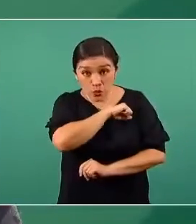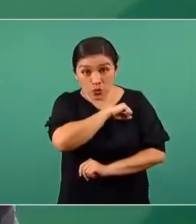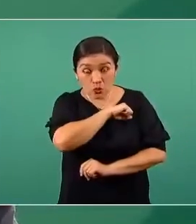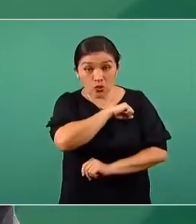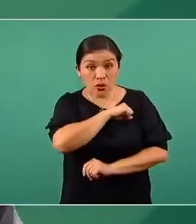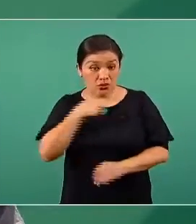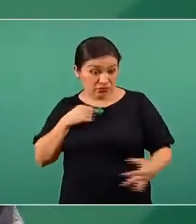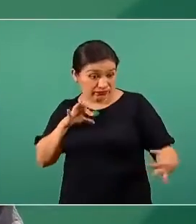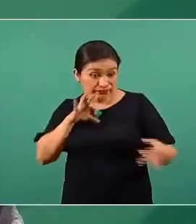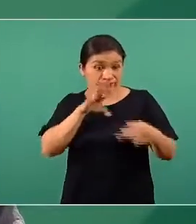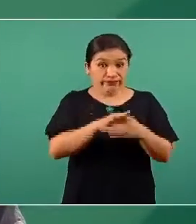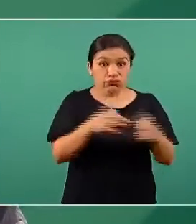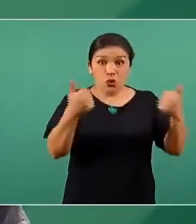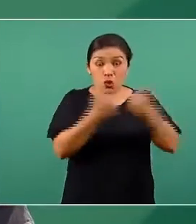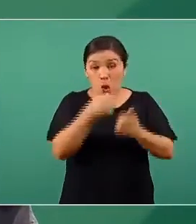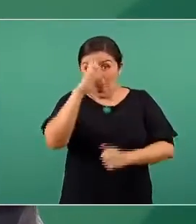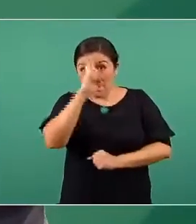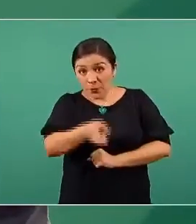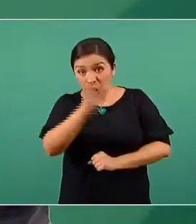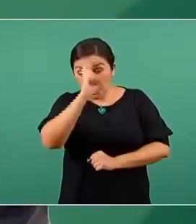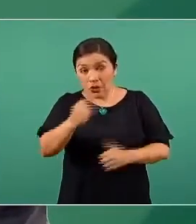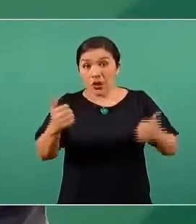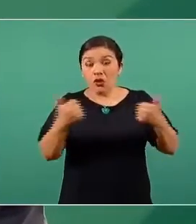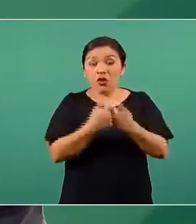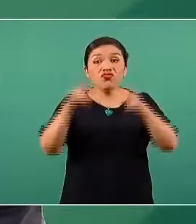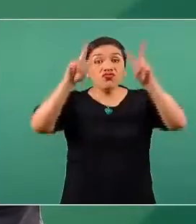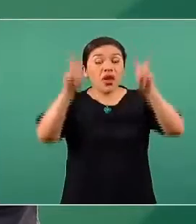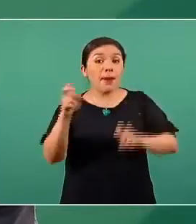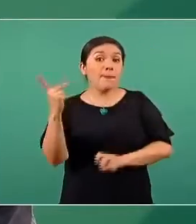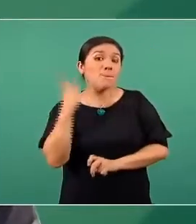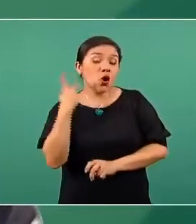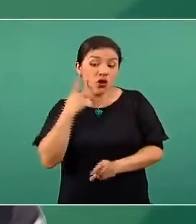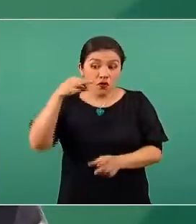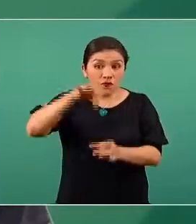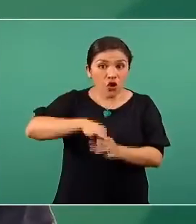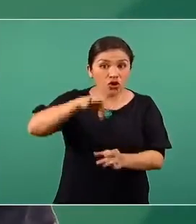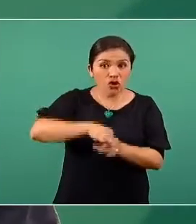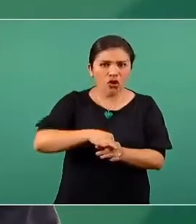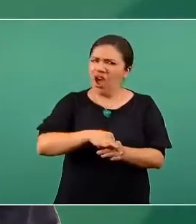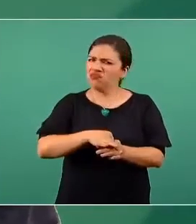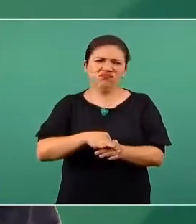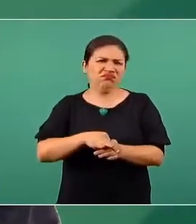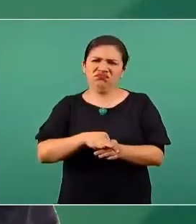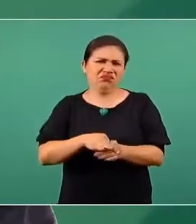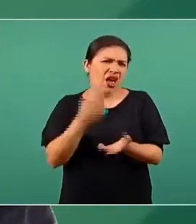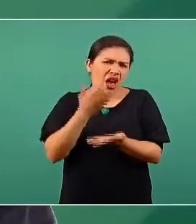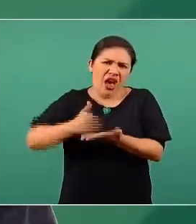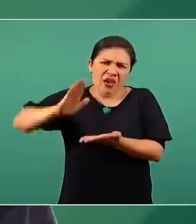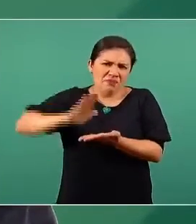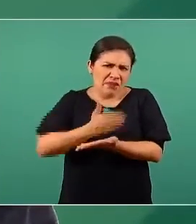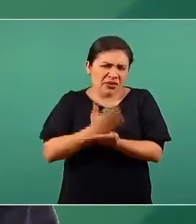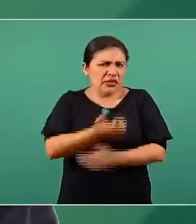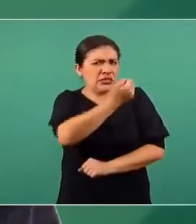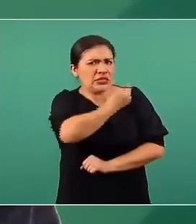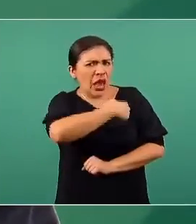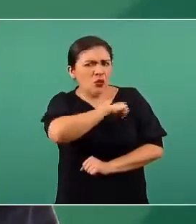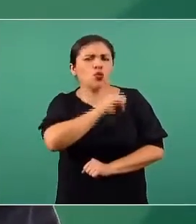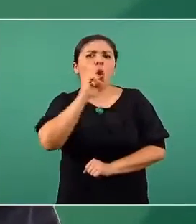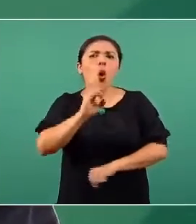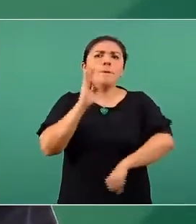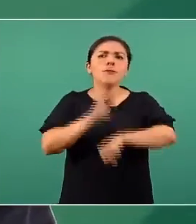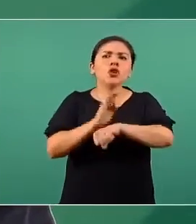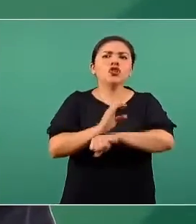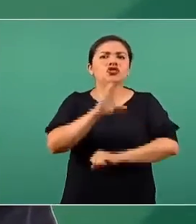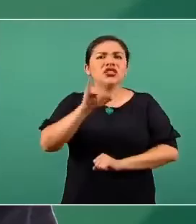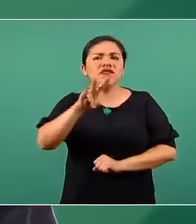están sujetos a ninguna restricción en términos del proceso electoral, en términos de la ley electoral, ni salud, ni protección civil,